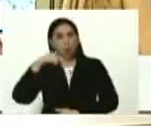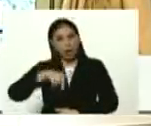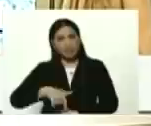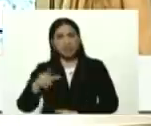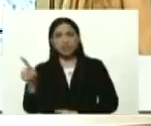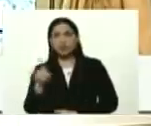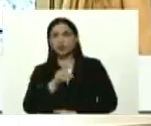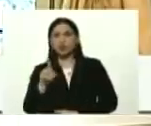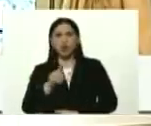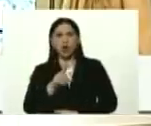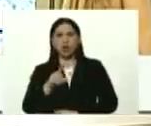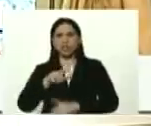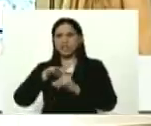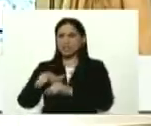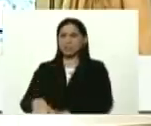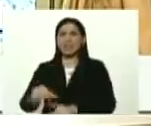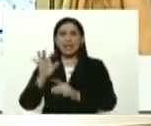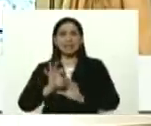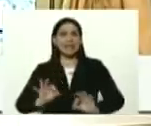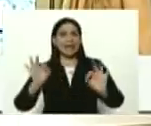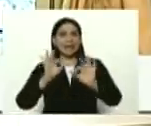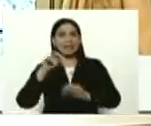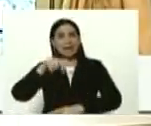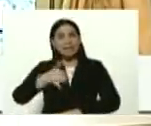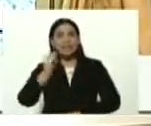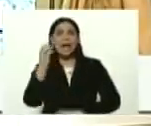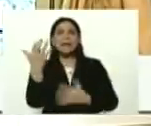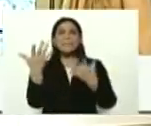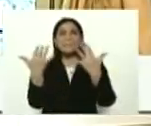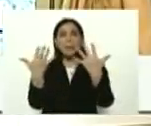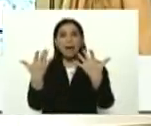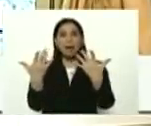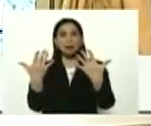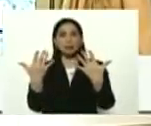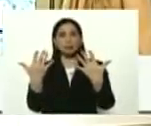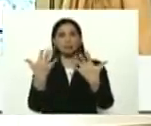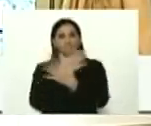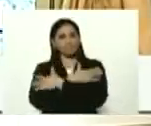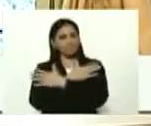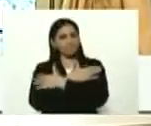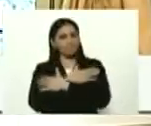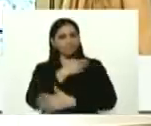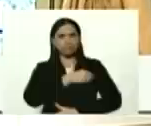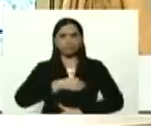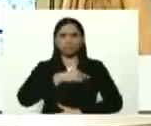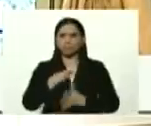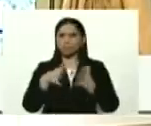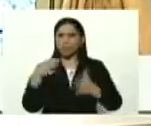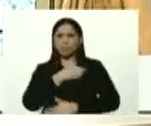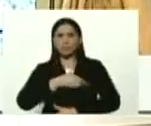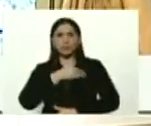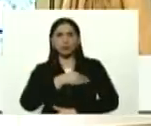se le discrimina a nadie, que aquí hay la mano extendida de las misiones, grandes misiones del gobierno y